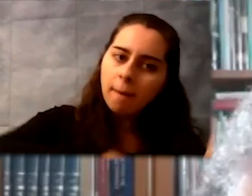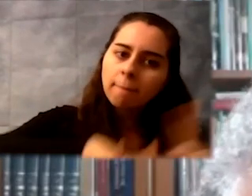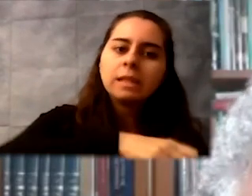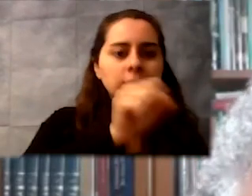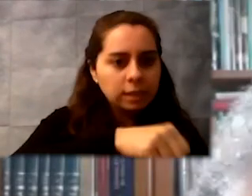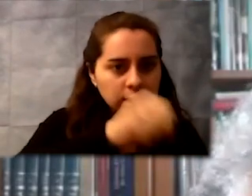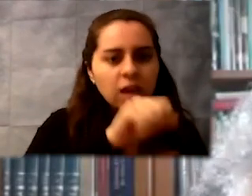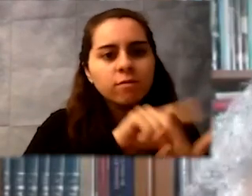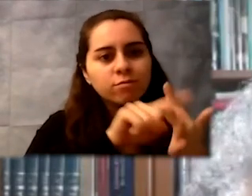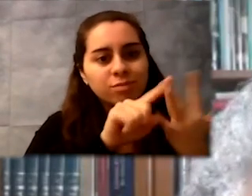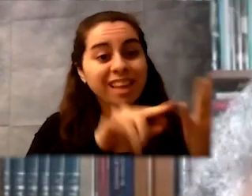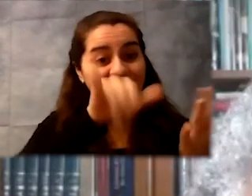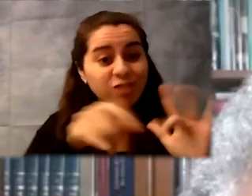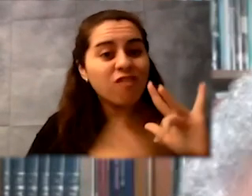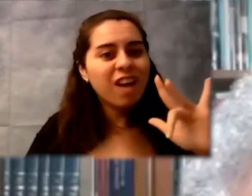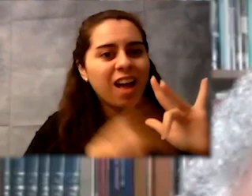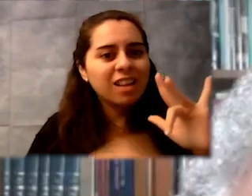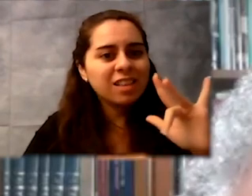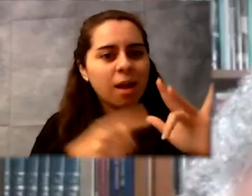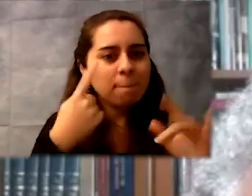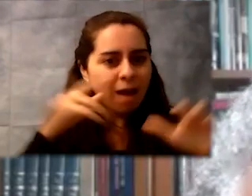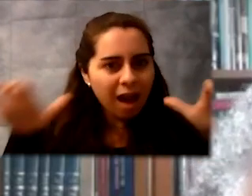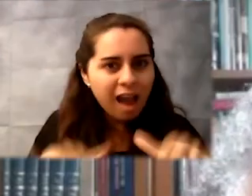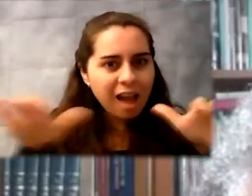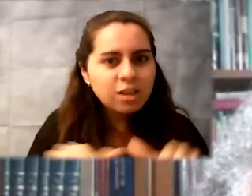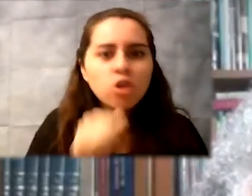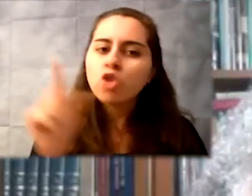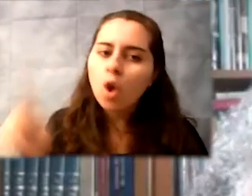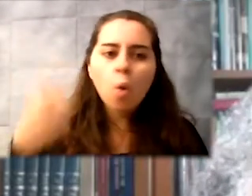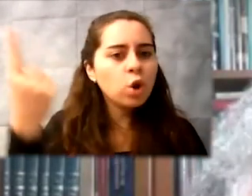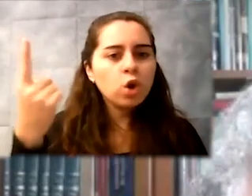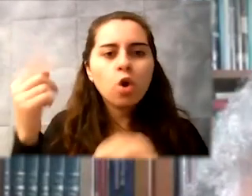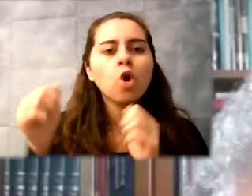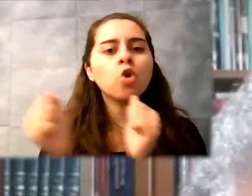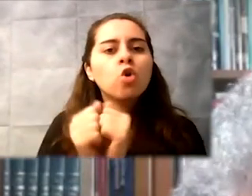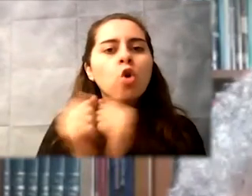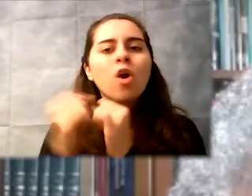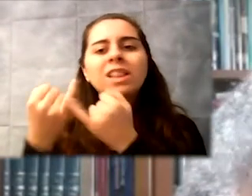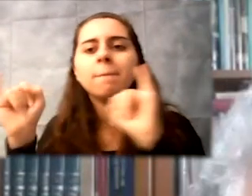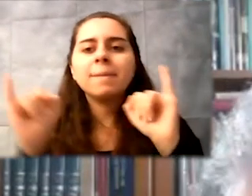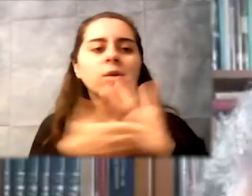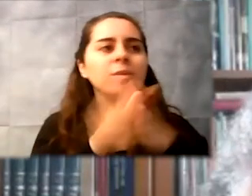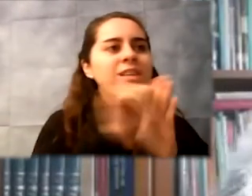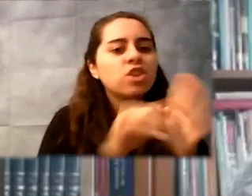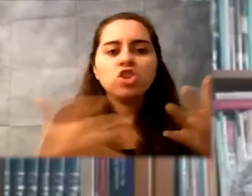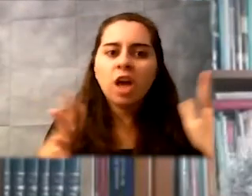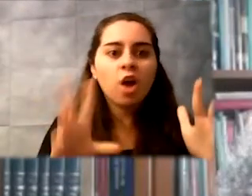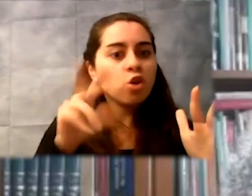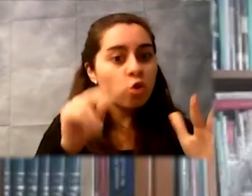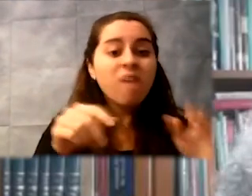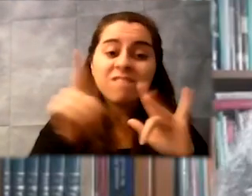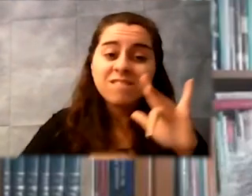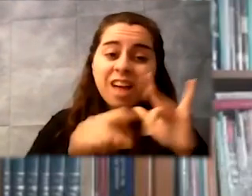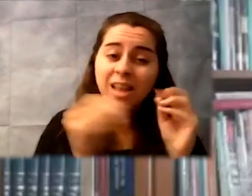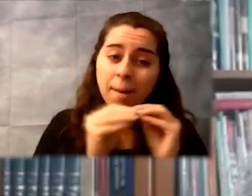impulse todo lo que tiene que ver con desarrollo sostenible. Esa es la visión del país que debemos impulsar,